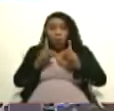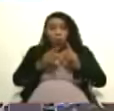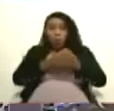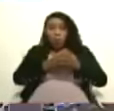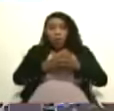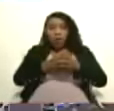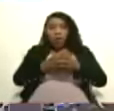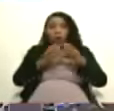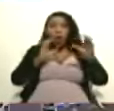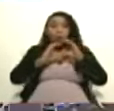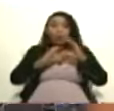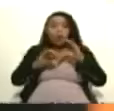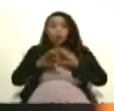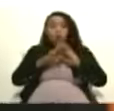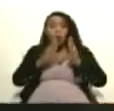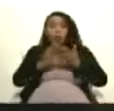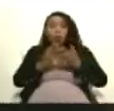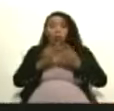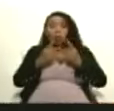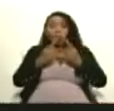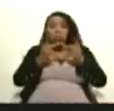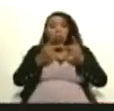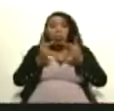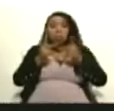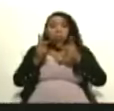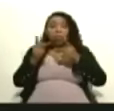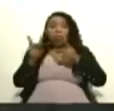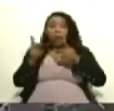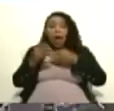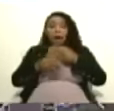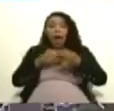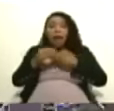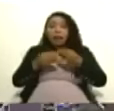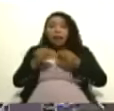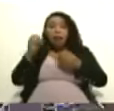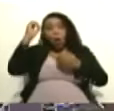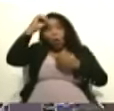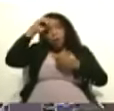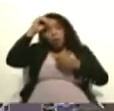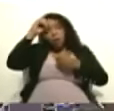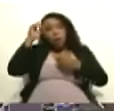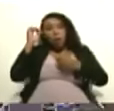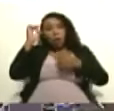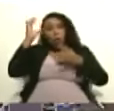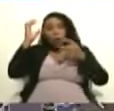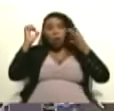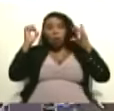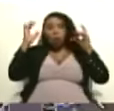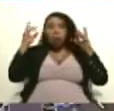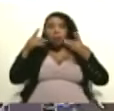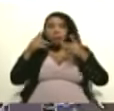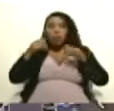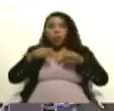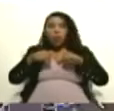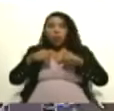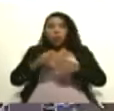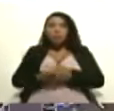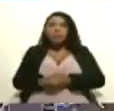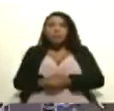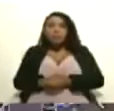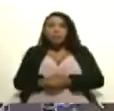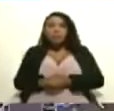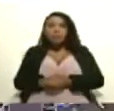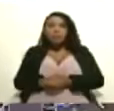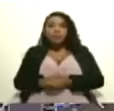comunicación en el mundo entero intentaran sembrar esas matrices de las cuales vamos a hablar posteriormente aún así